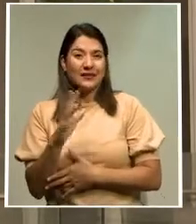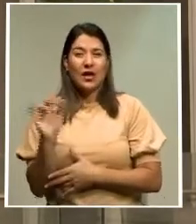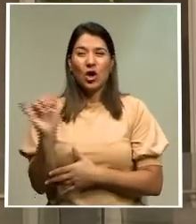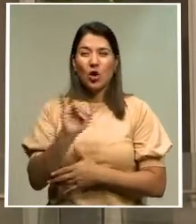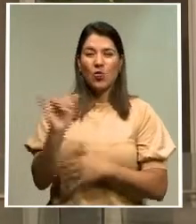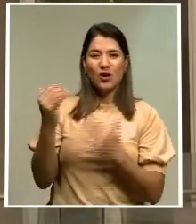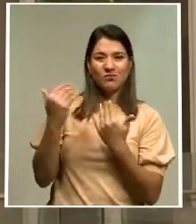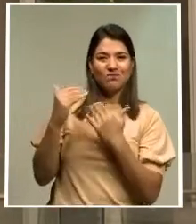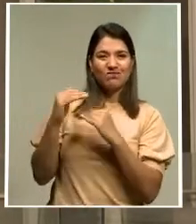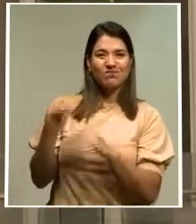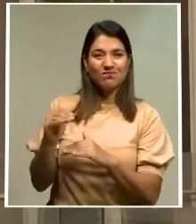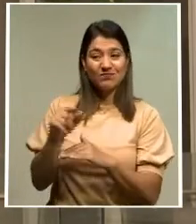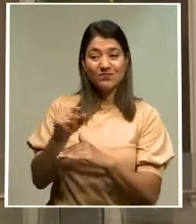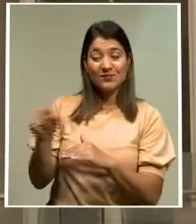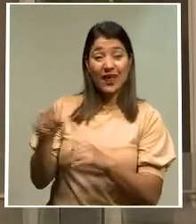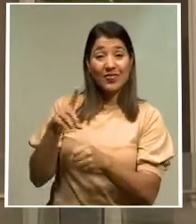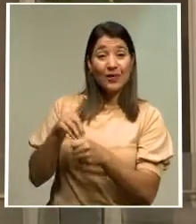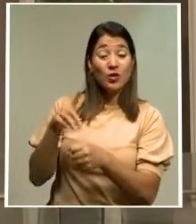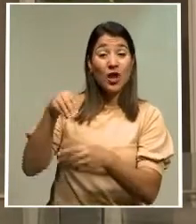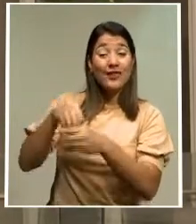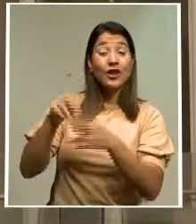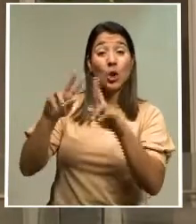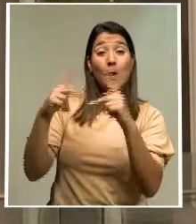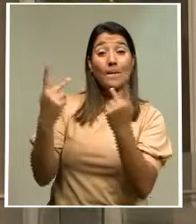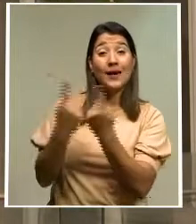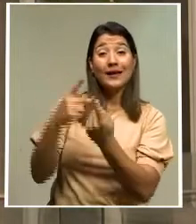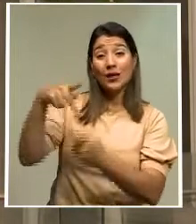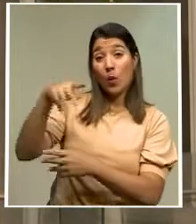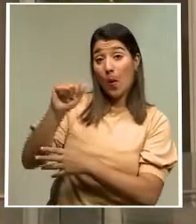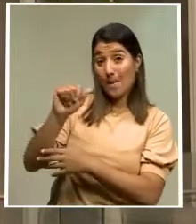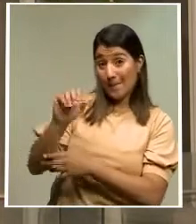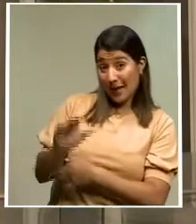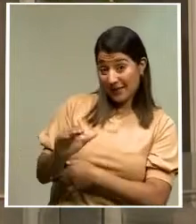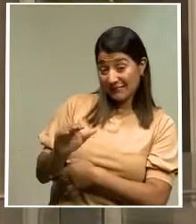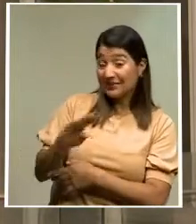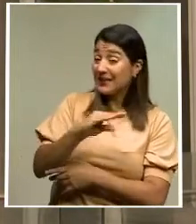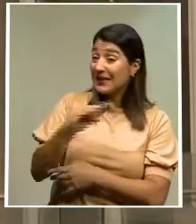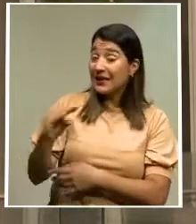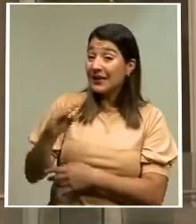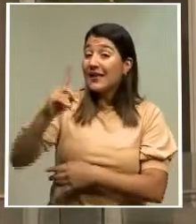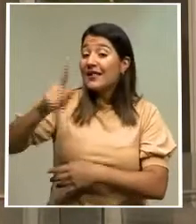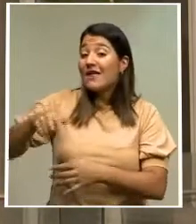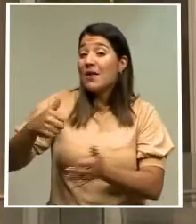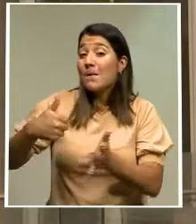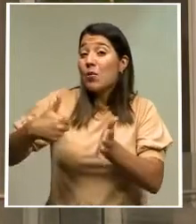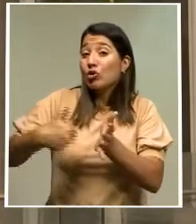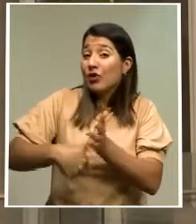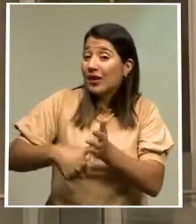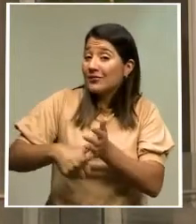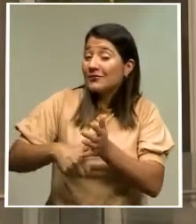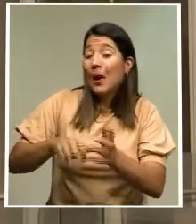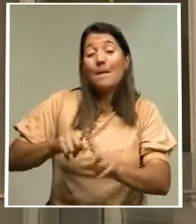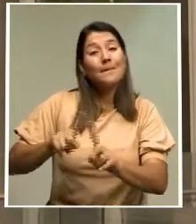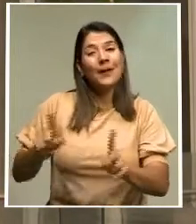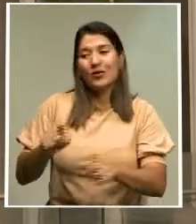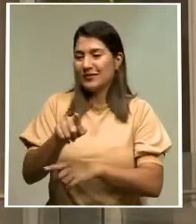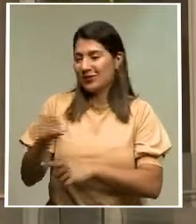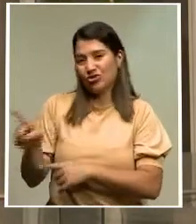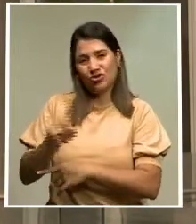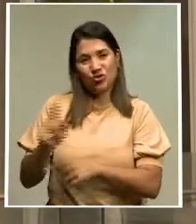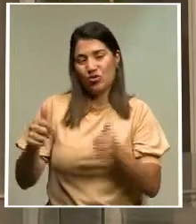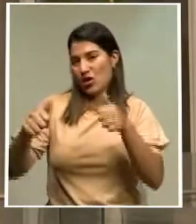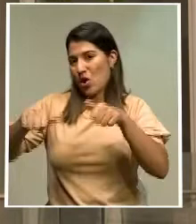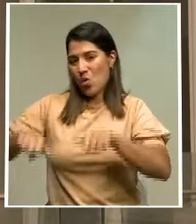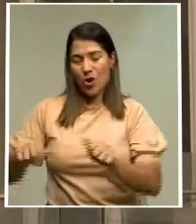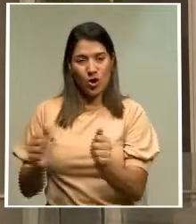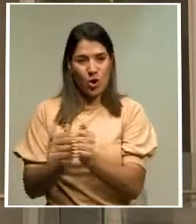de Acción Ciudadana a tener que dar la espalda a su convicción ideológica para poder tener los votos de que se dé